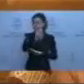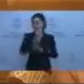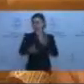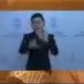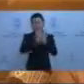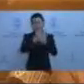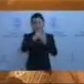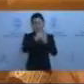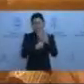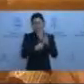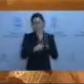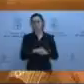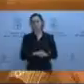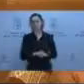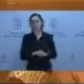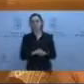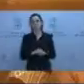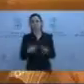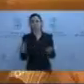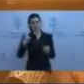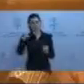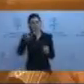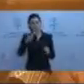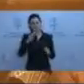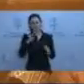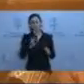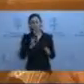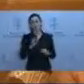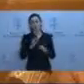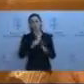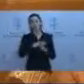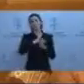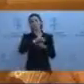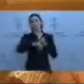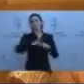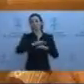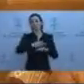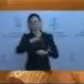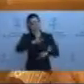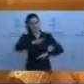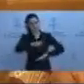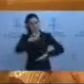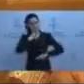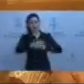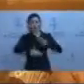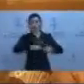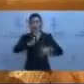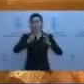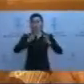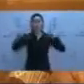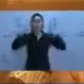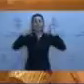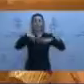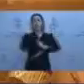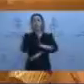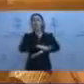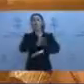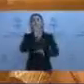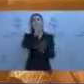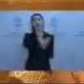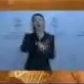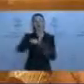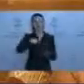ley, de dar cuenta de ese grado de cumplimiento. Y me dice que lo hace al Consejo de Gobierno y ahora entraré porque entonces me alarma más.